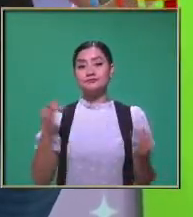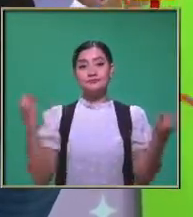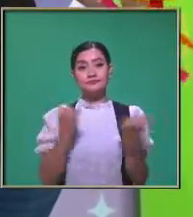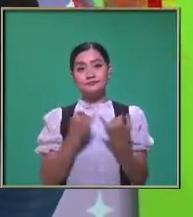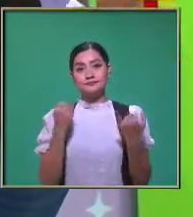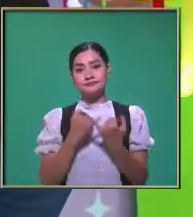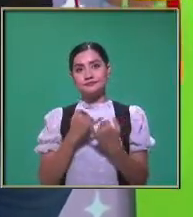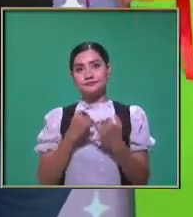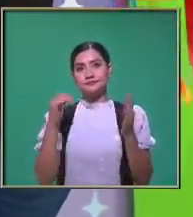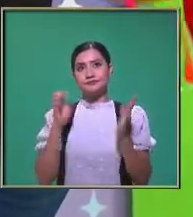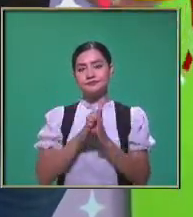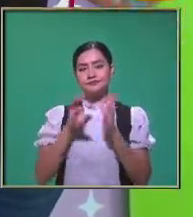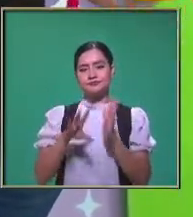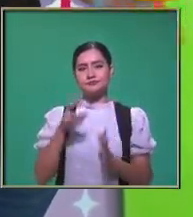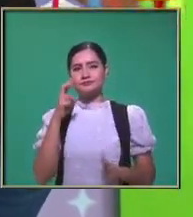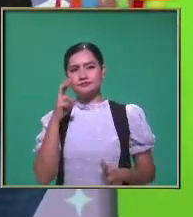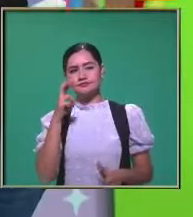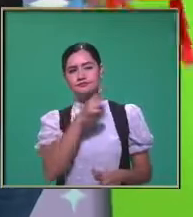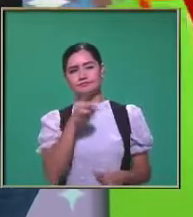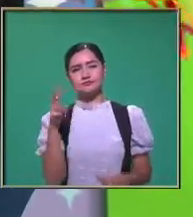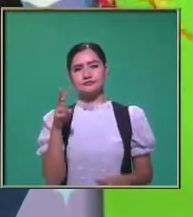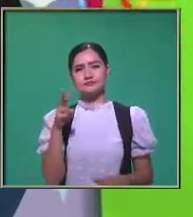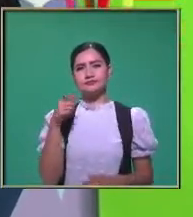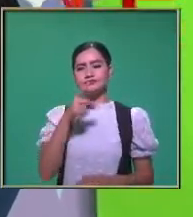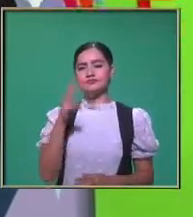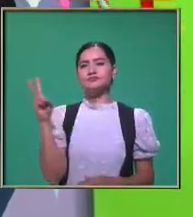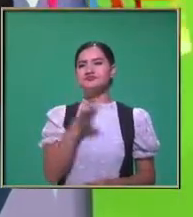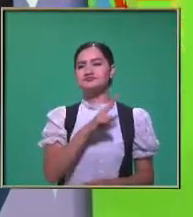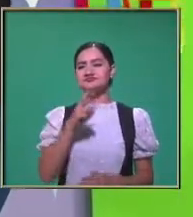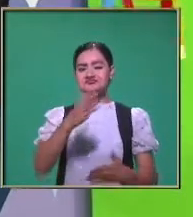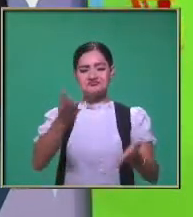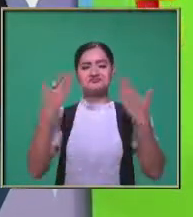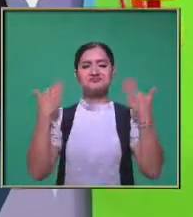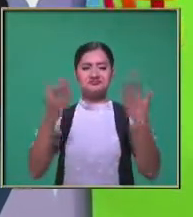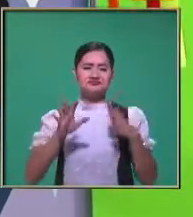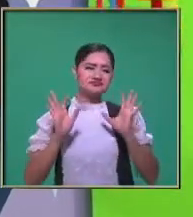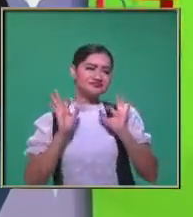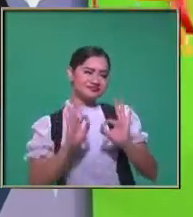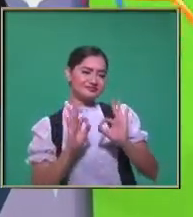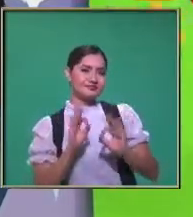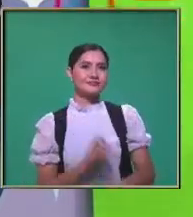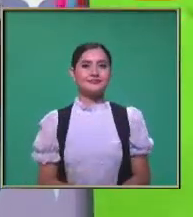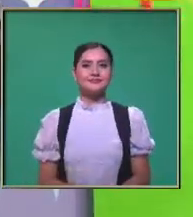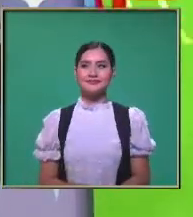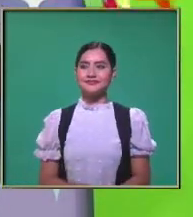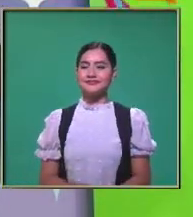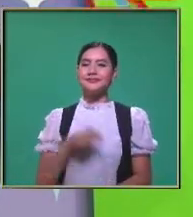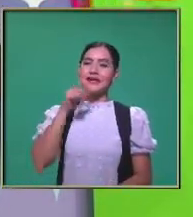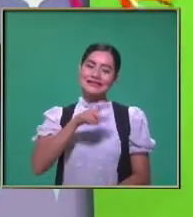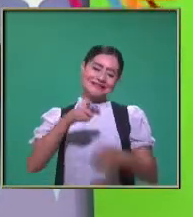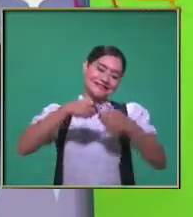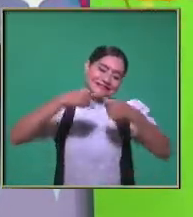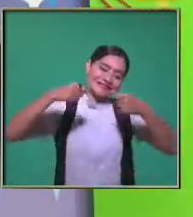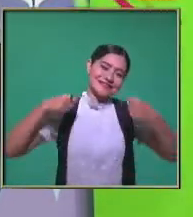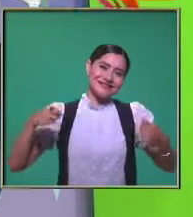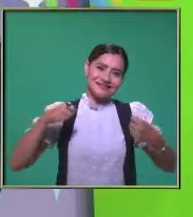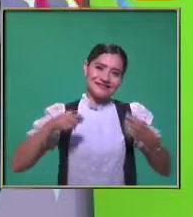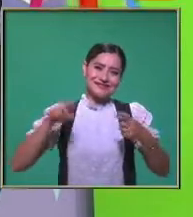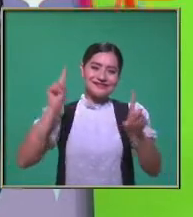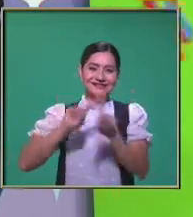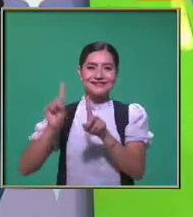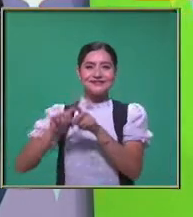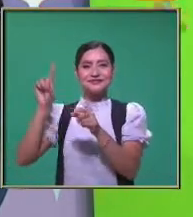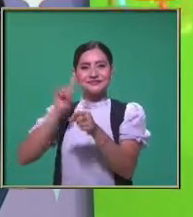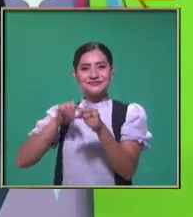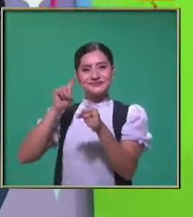día en el que veamos que pues el viento está favorable, ¿verdad? Y entonces hay mucho viento y pudiéramos sacar algunas de estas varitas